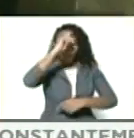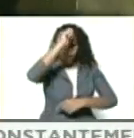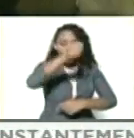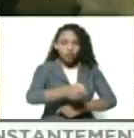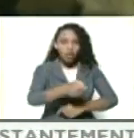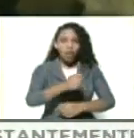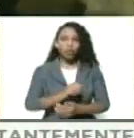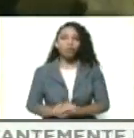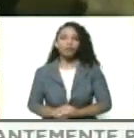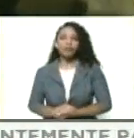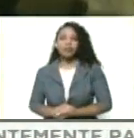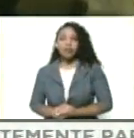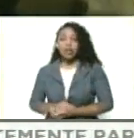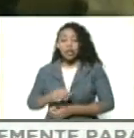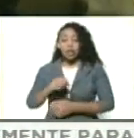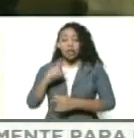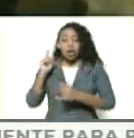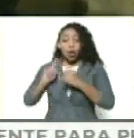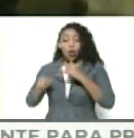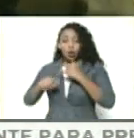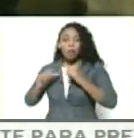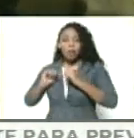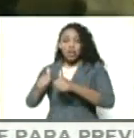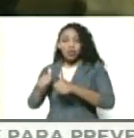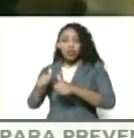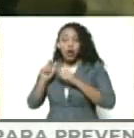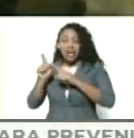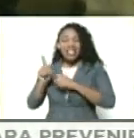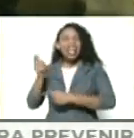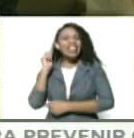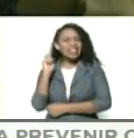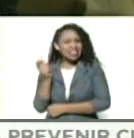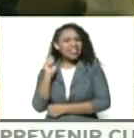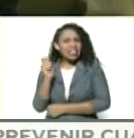Correcto. Empiezo por lo último, realmente son tareas